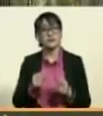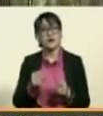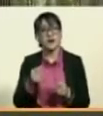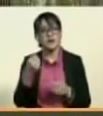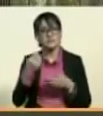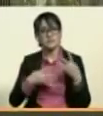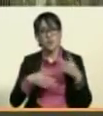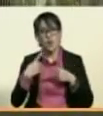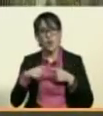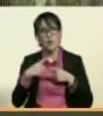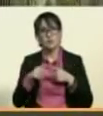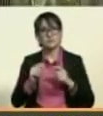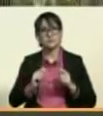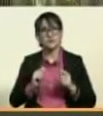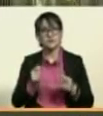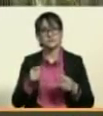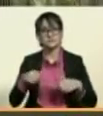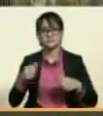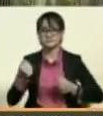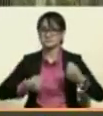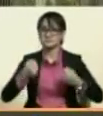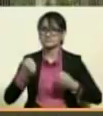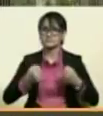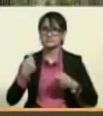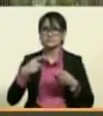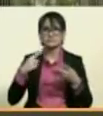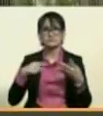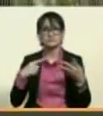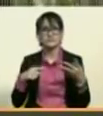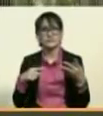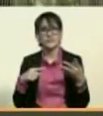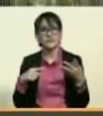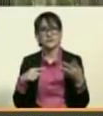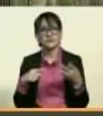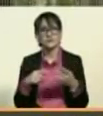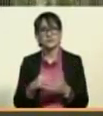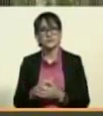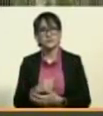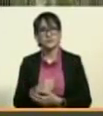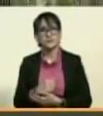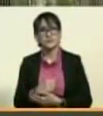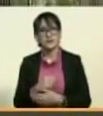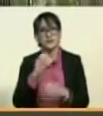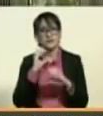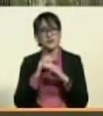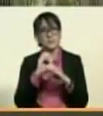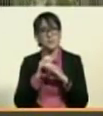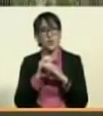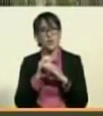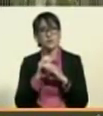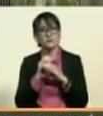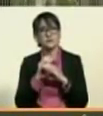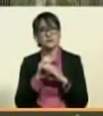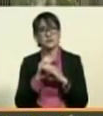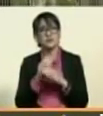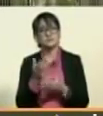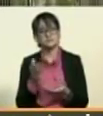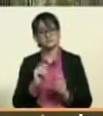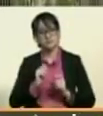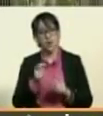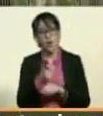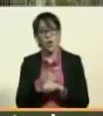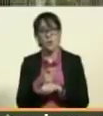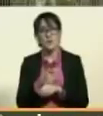equipos, motores, de entregar un conjunto de equipos para el transporte fluvial a nuestra